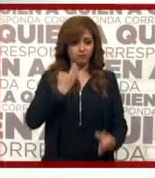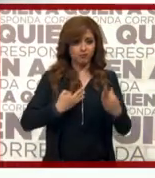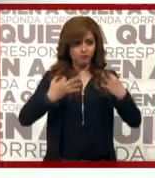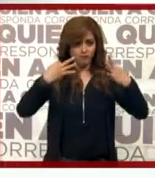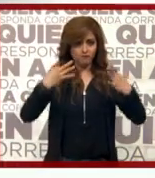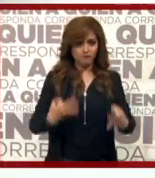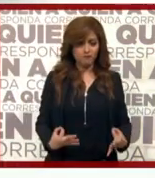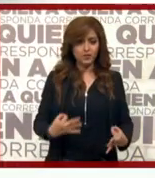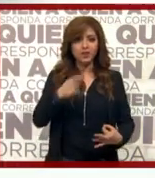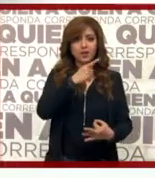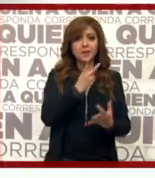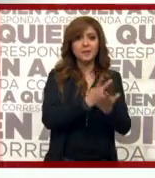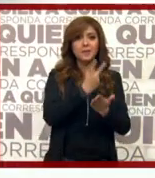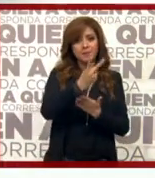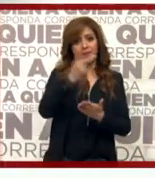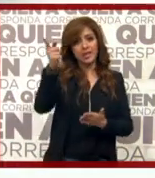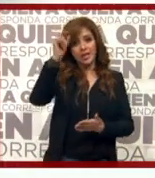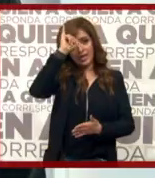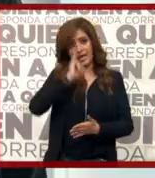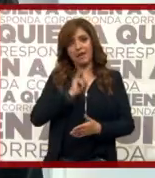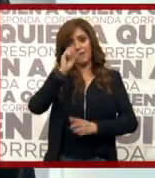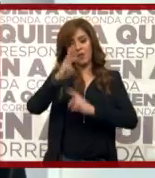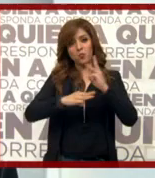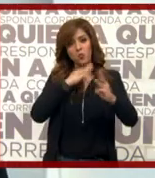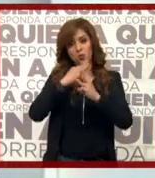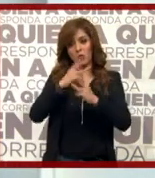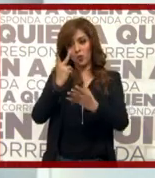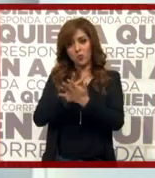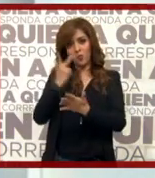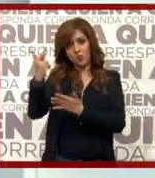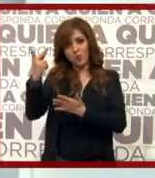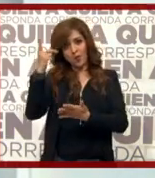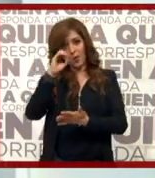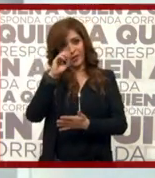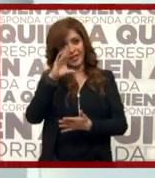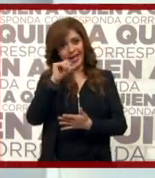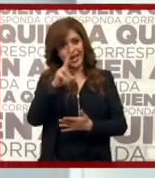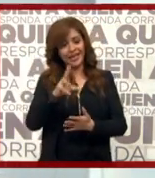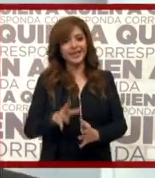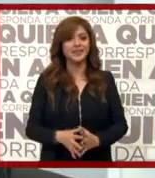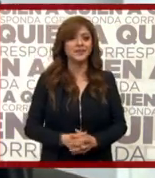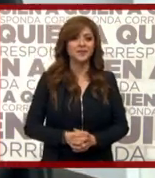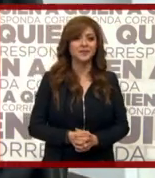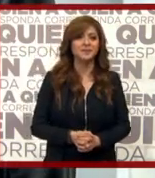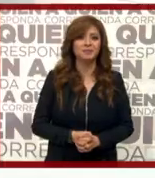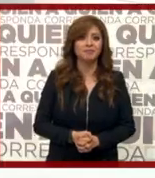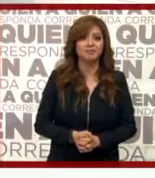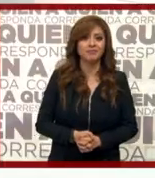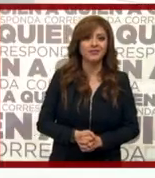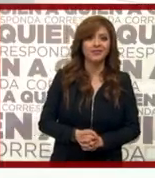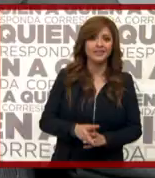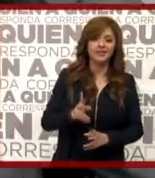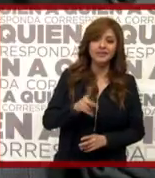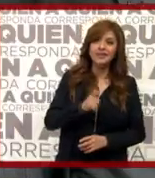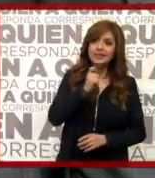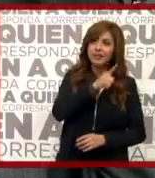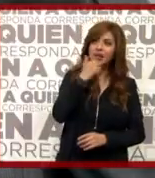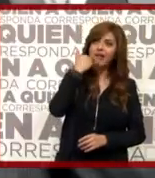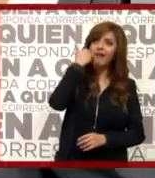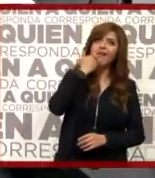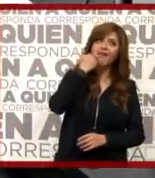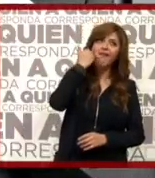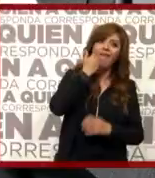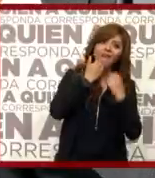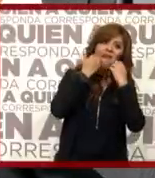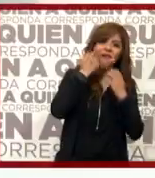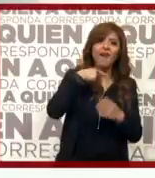se veía muy bien nominado al mejor jefe del mundo por cierto eh es que me dio comenzón aquí con el no no no no